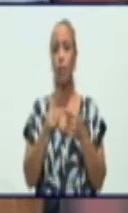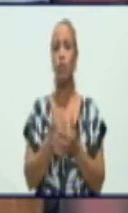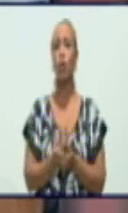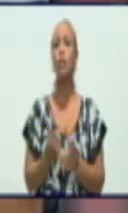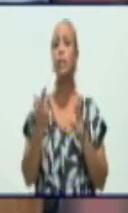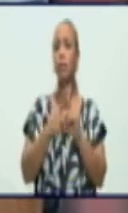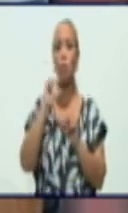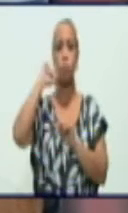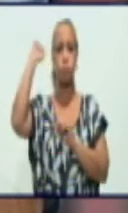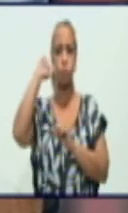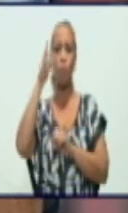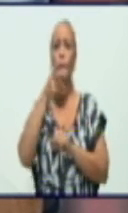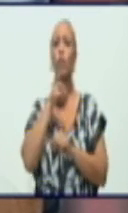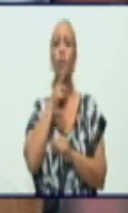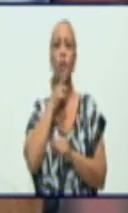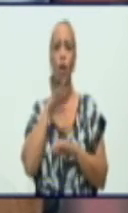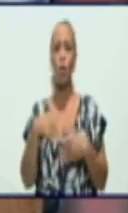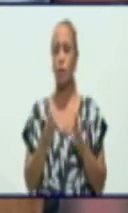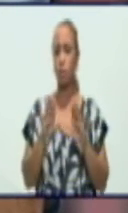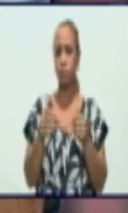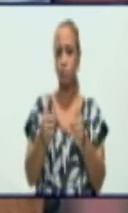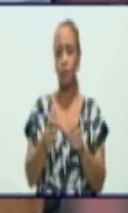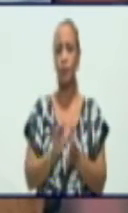bombeos de agua bien colegiados.